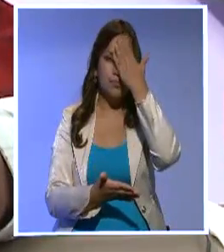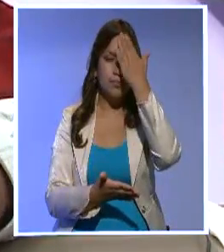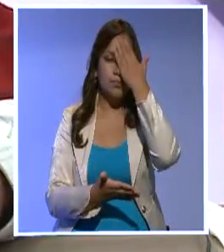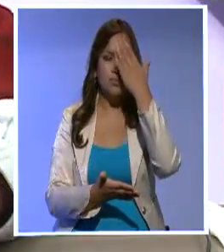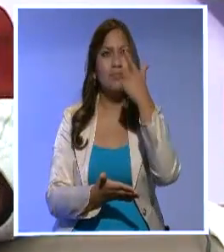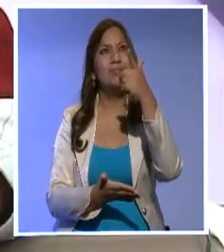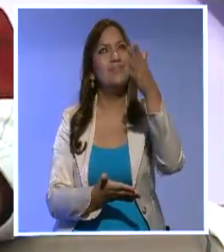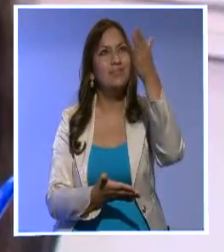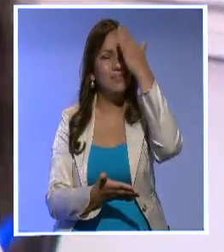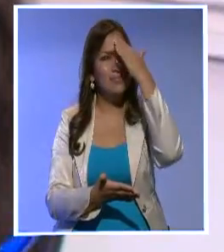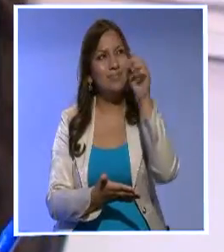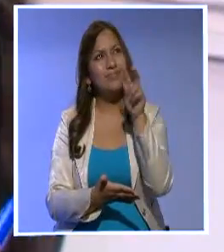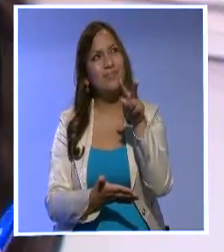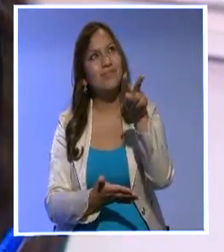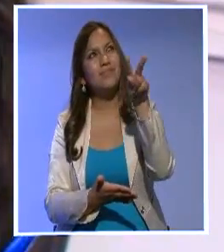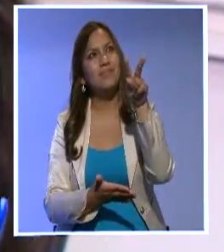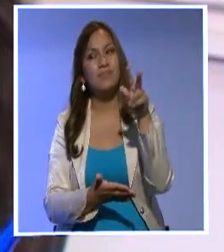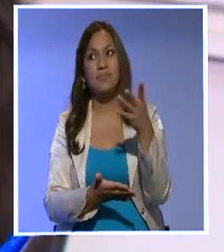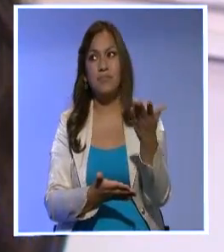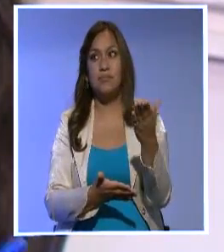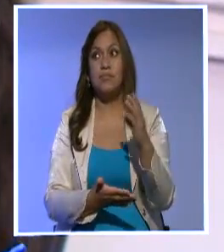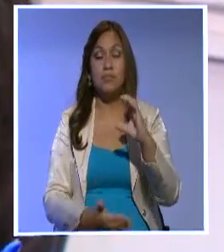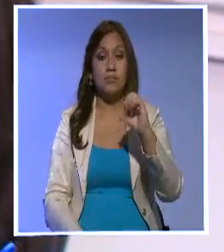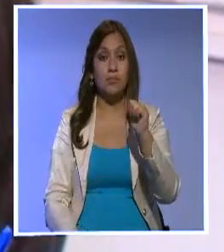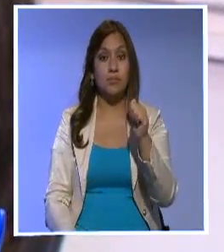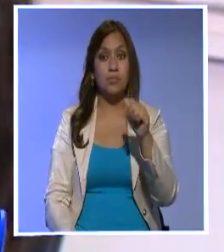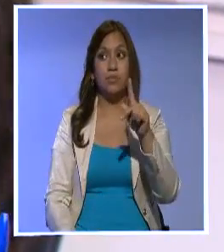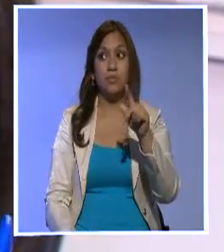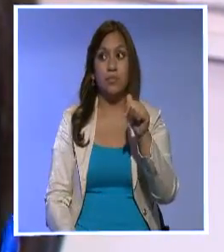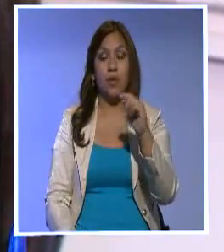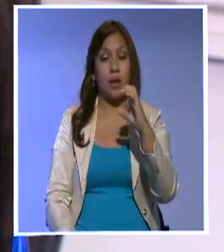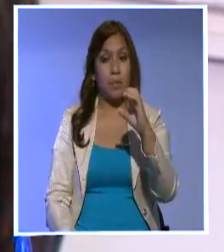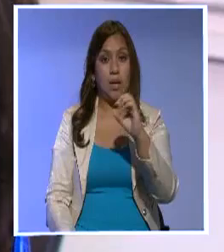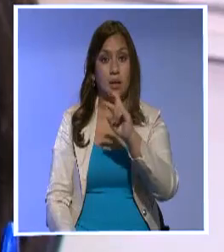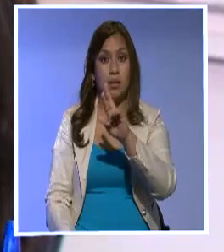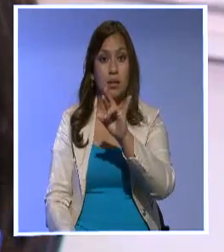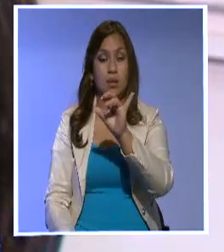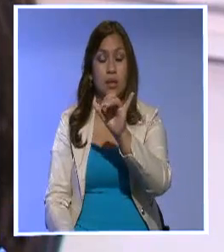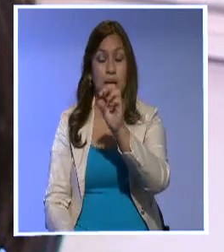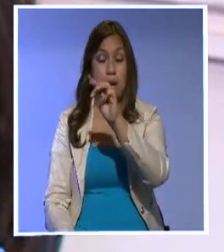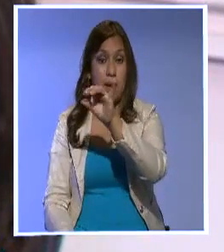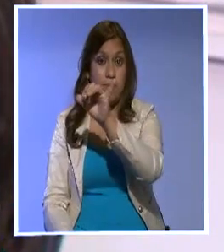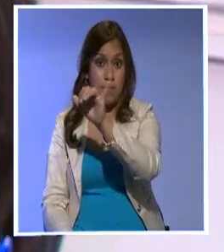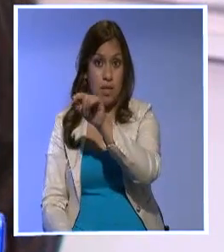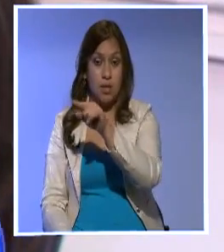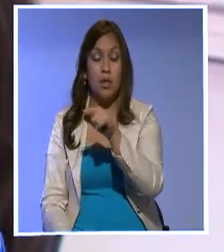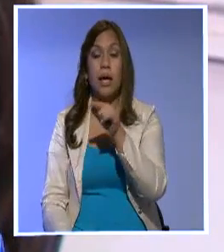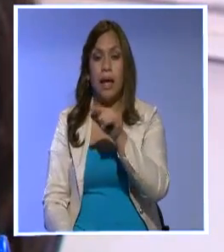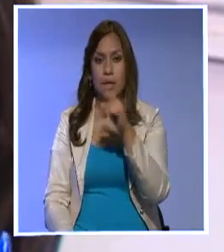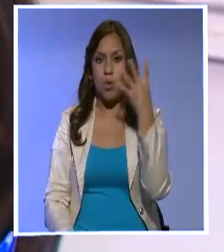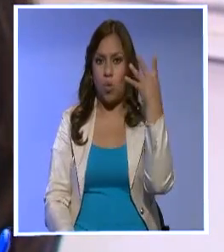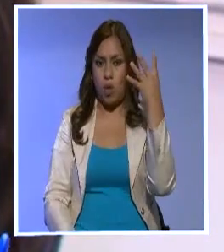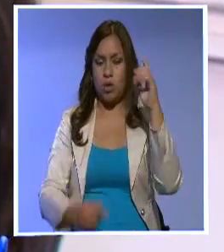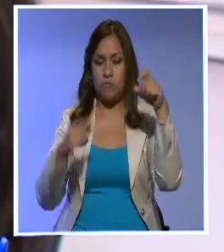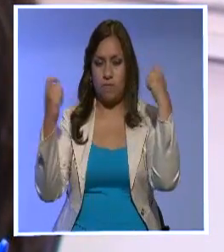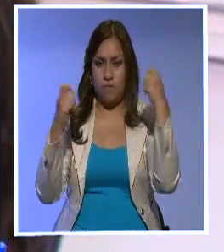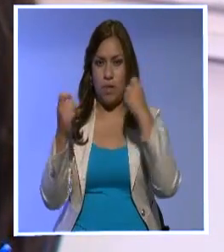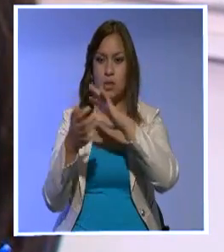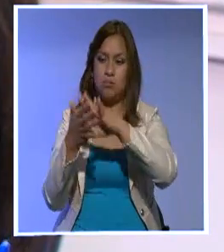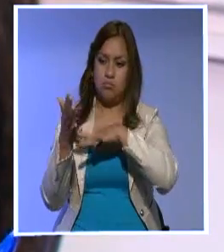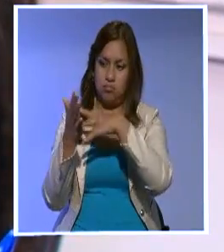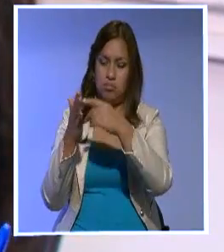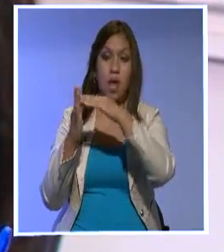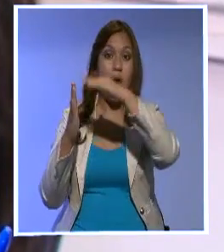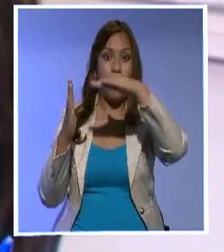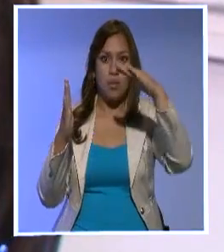pueblo indicar y en efecto se cita el qhapaq rain y es bueno una de las cuatro festividades del calendario andino que está muy asociada al